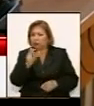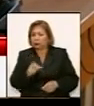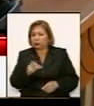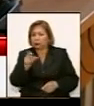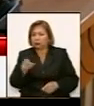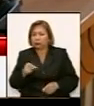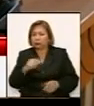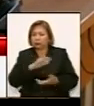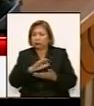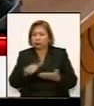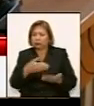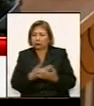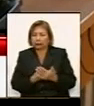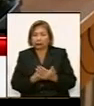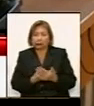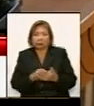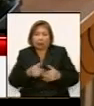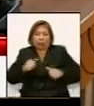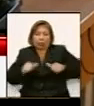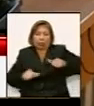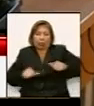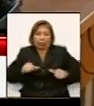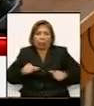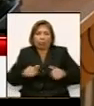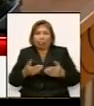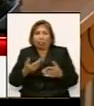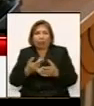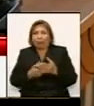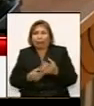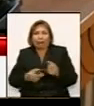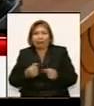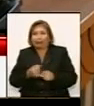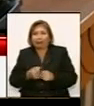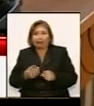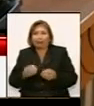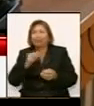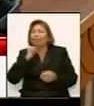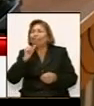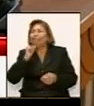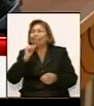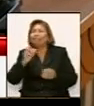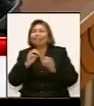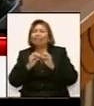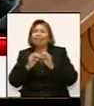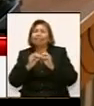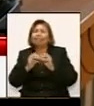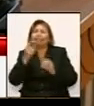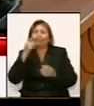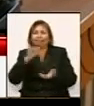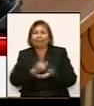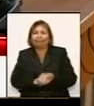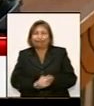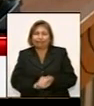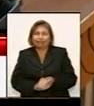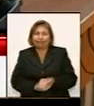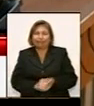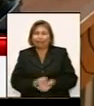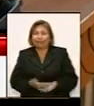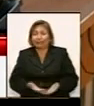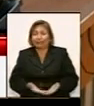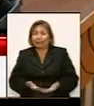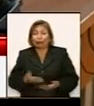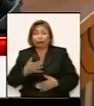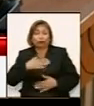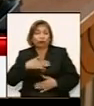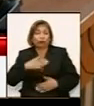general. Entonces, obviamente hay una desconfianza. Dicen, si no se ha logrado resolver muchos problemas de denuncia para violencias de género, que son